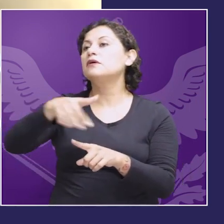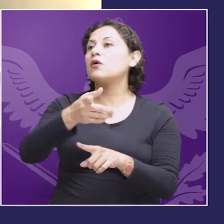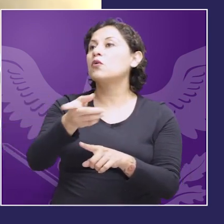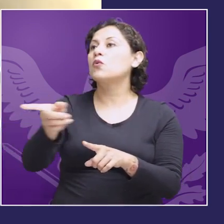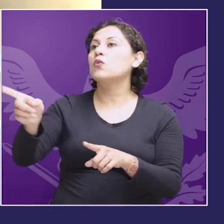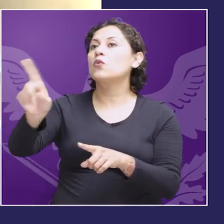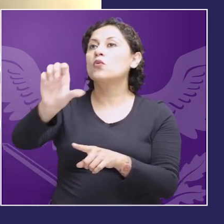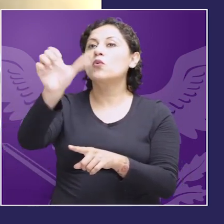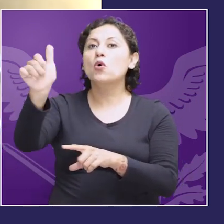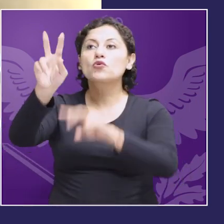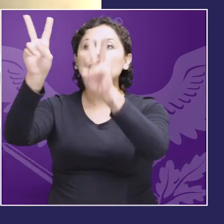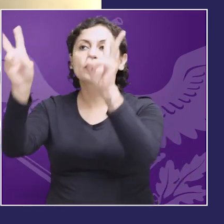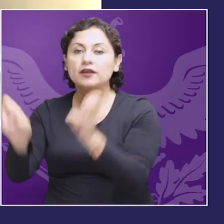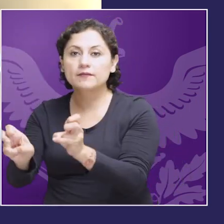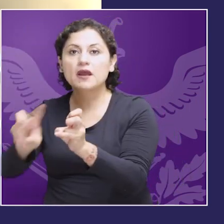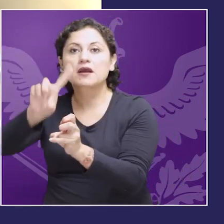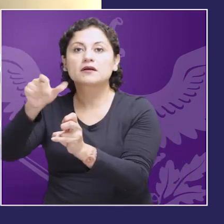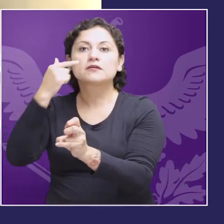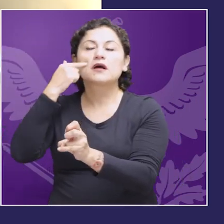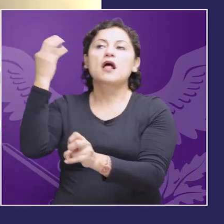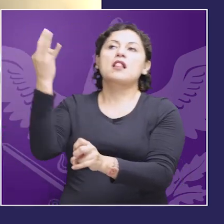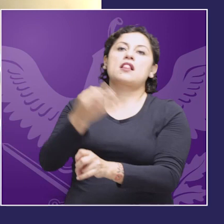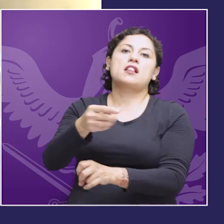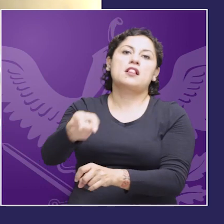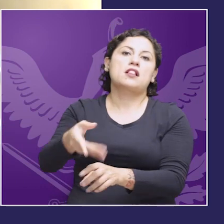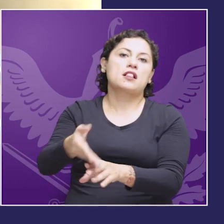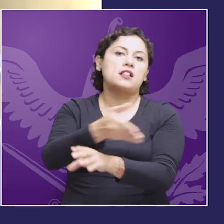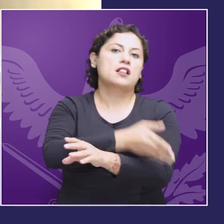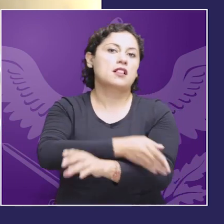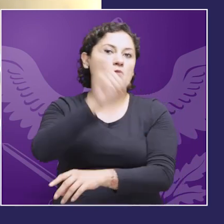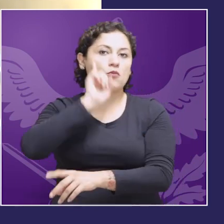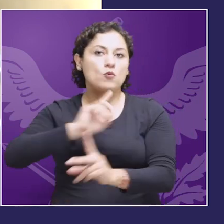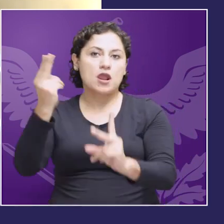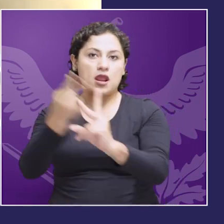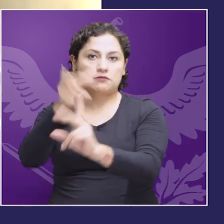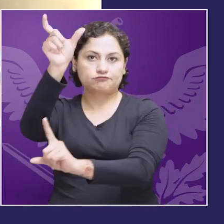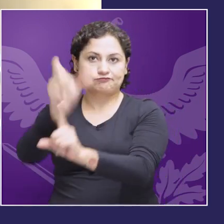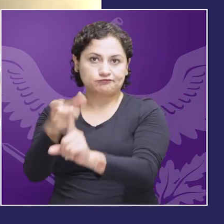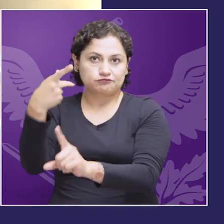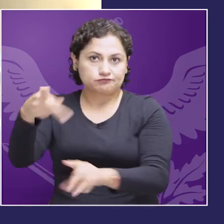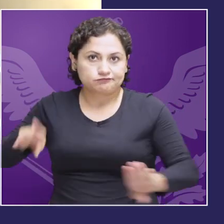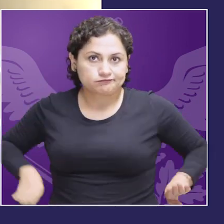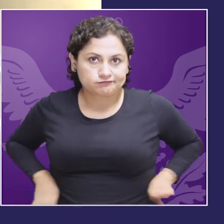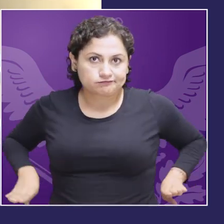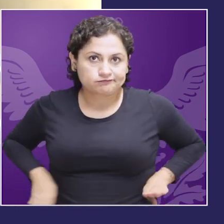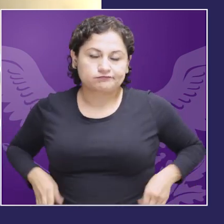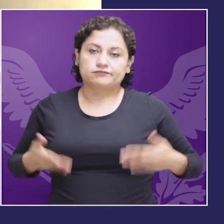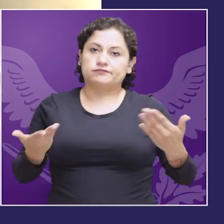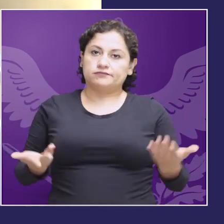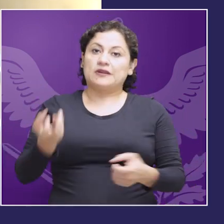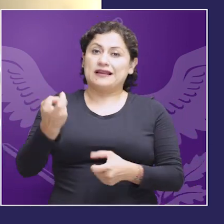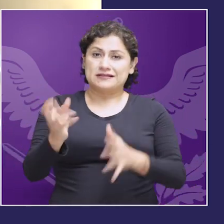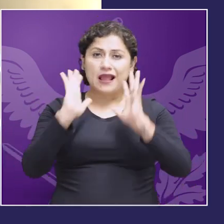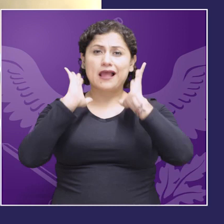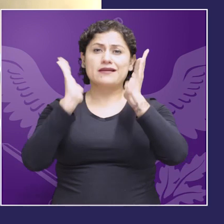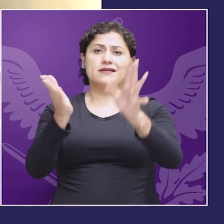podía haber una investigación, o sea, que sí podía derivar del concepto de femicidio, y eso es una